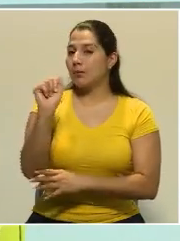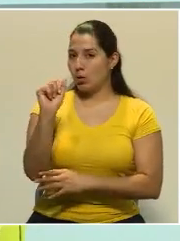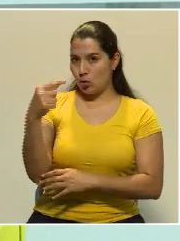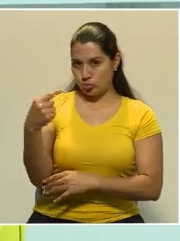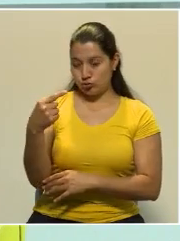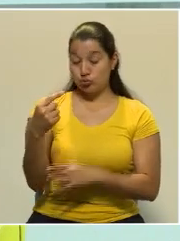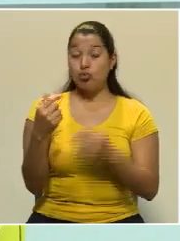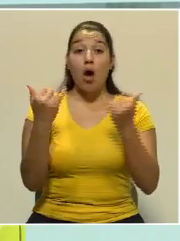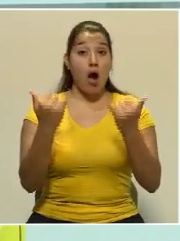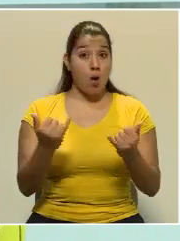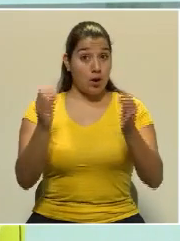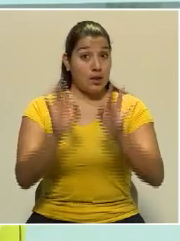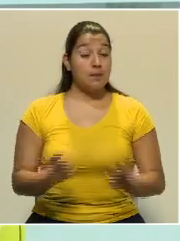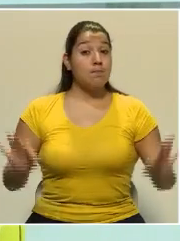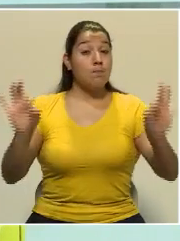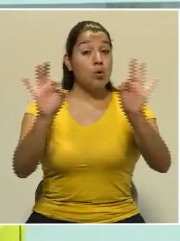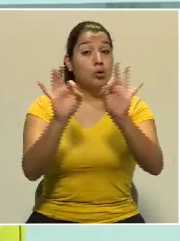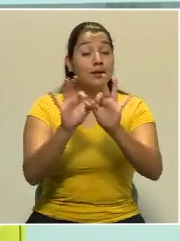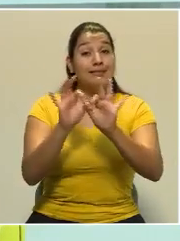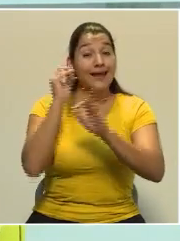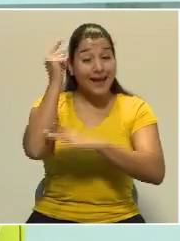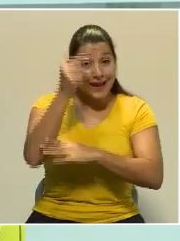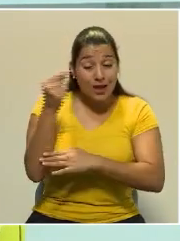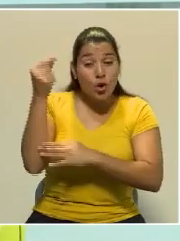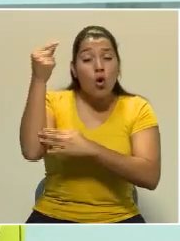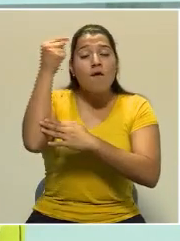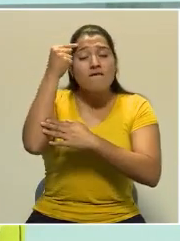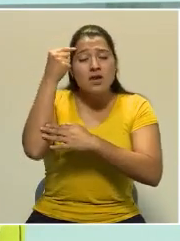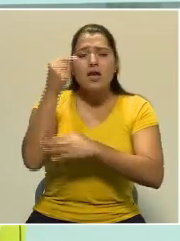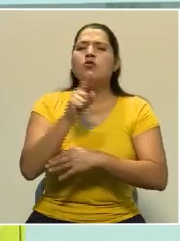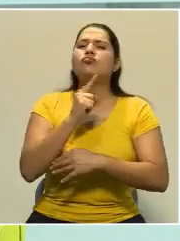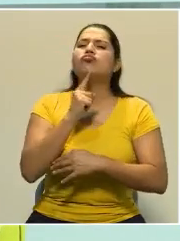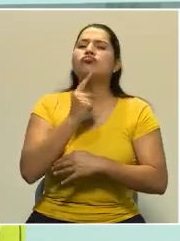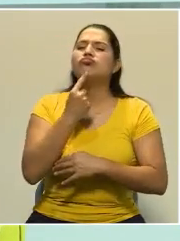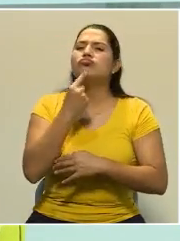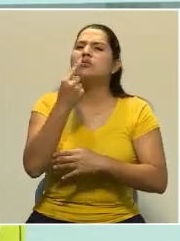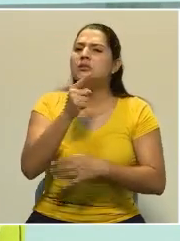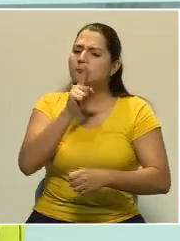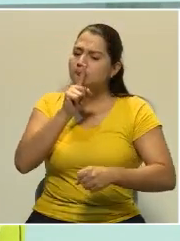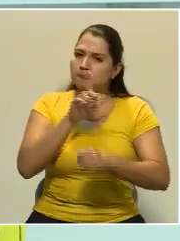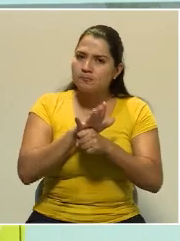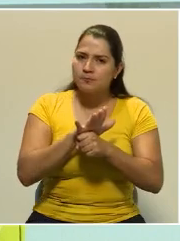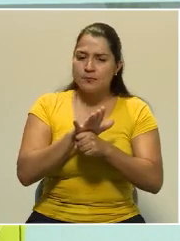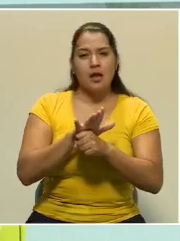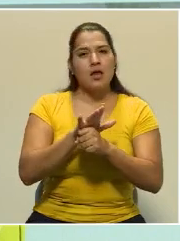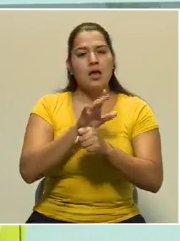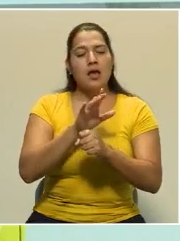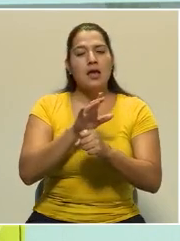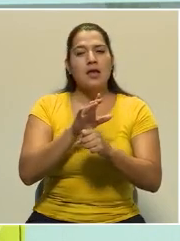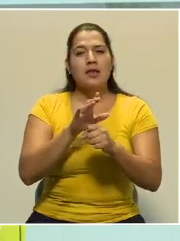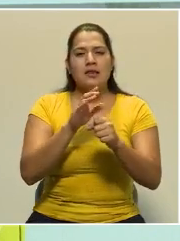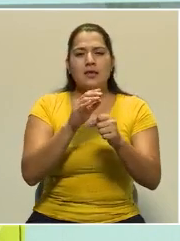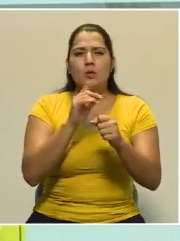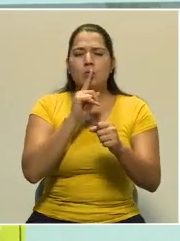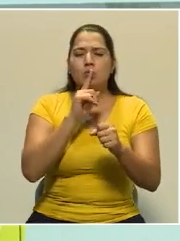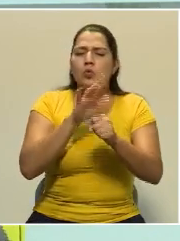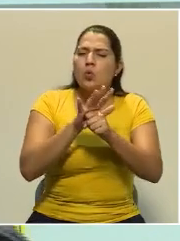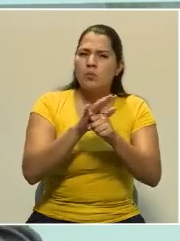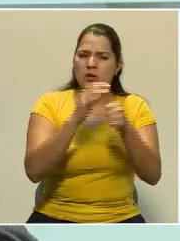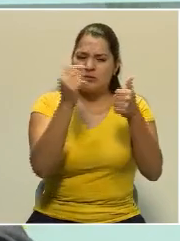el gobierno plantea el compromiso de que se cumplan varios varias restricciones para los